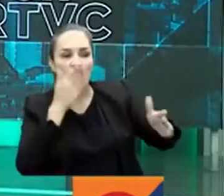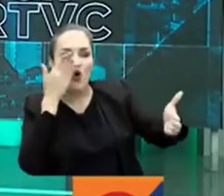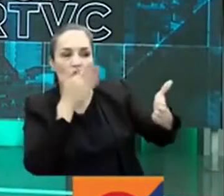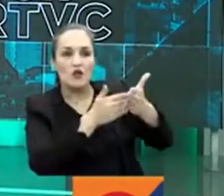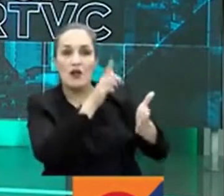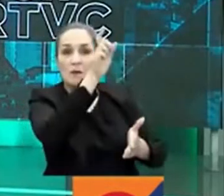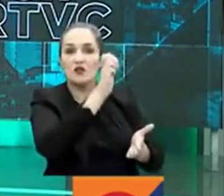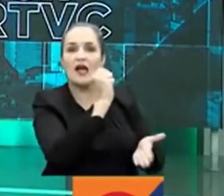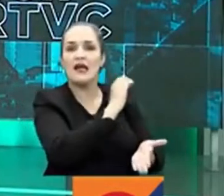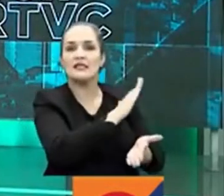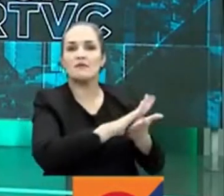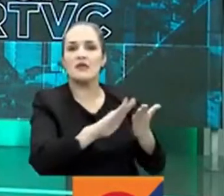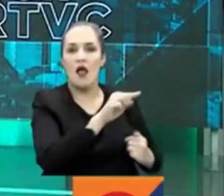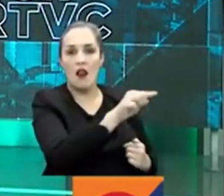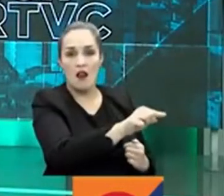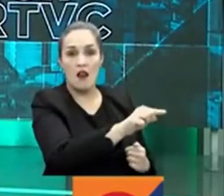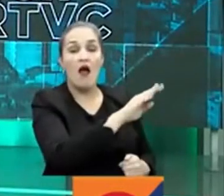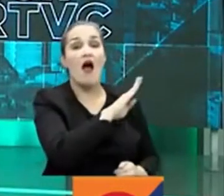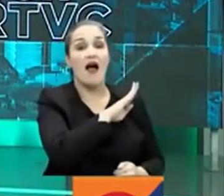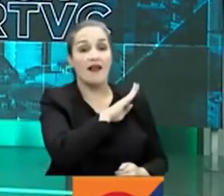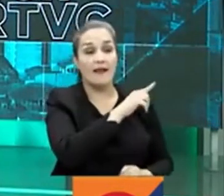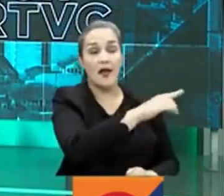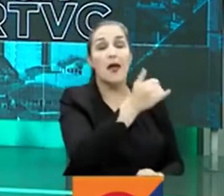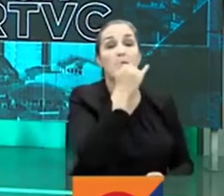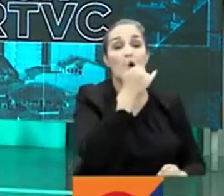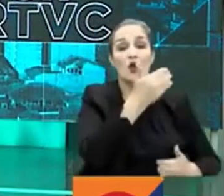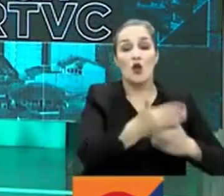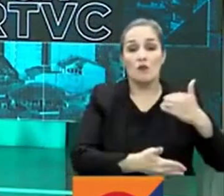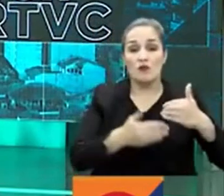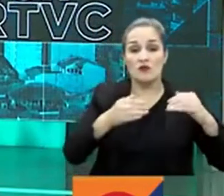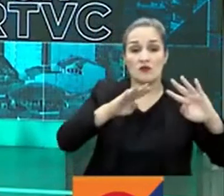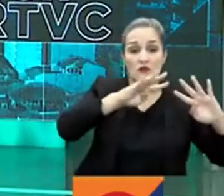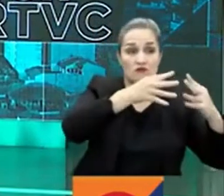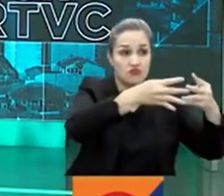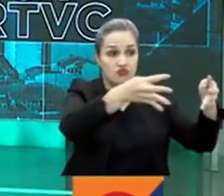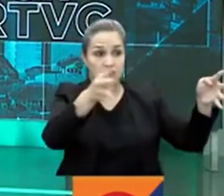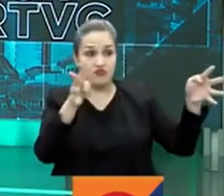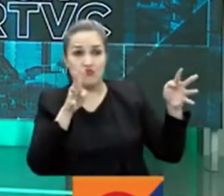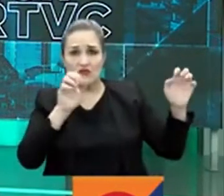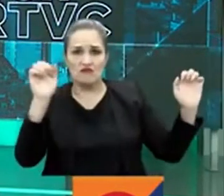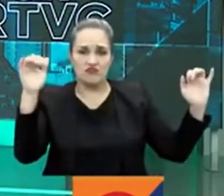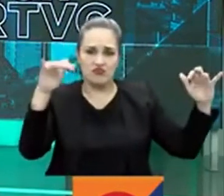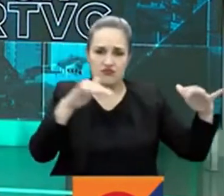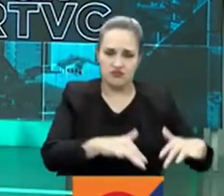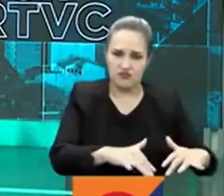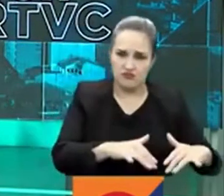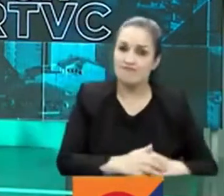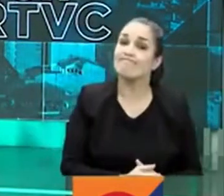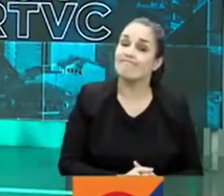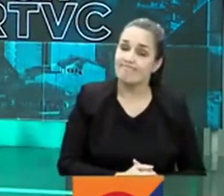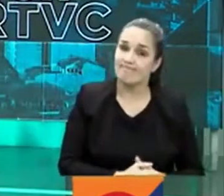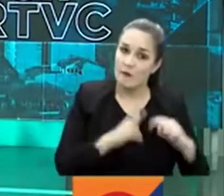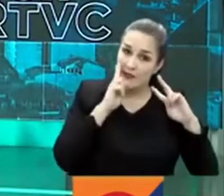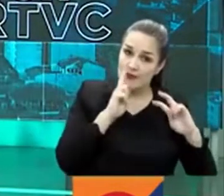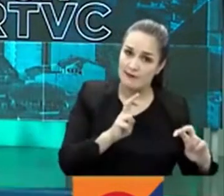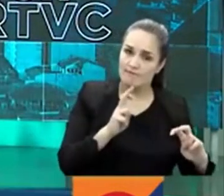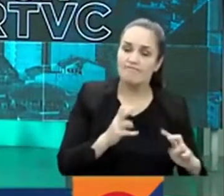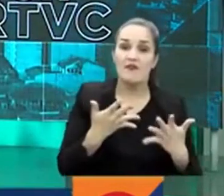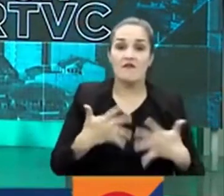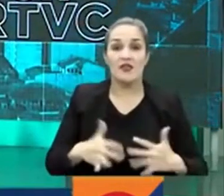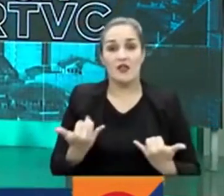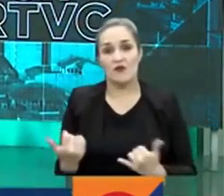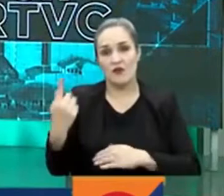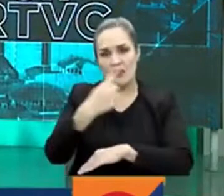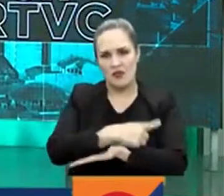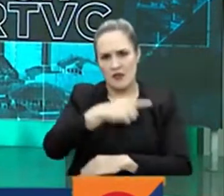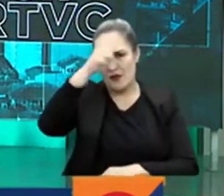Espinal por el derrumbe de la tribuna de la Plaza de Toros portátil. Aquí termina esta emisión de RTVC Noticias, fin de semana. Los